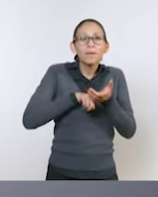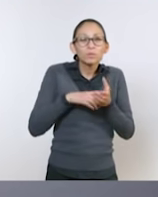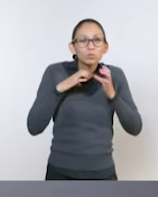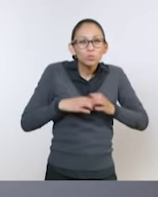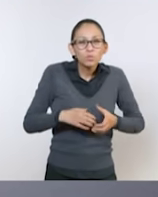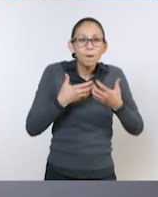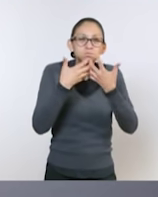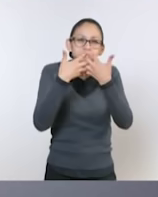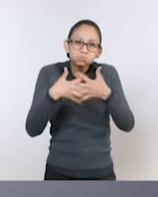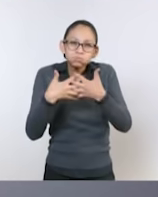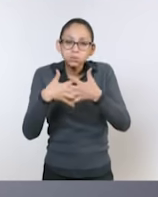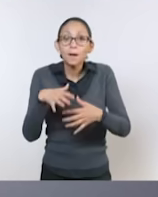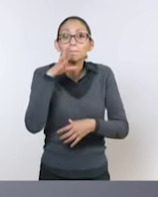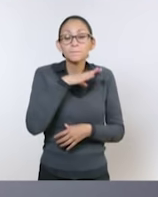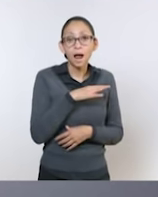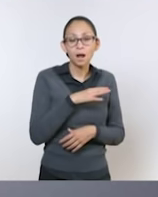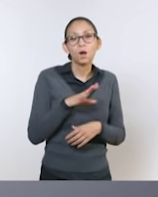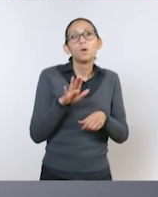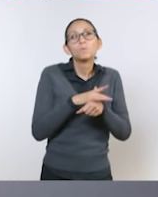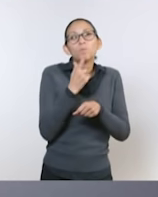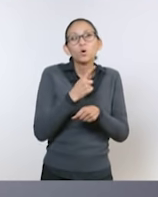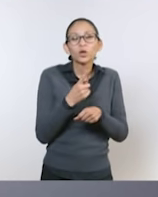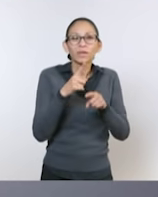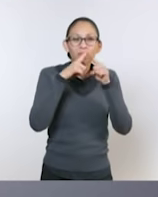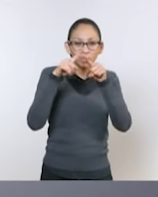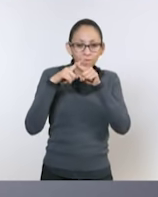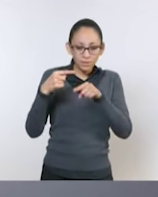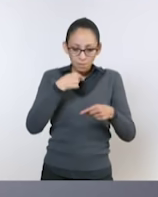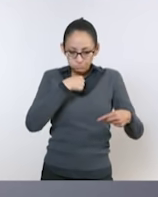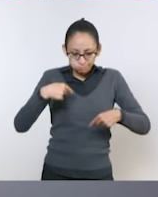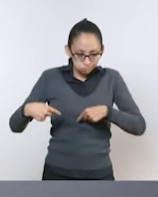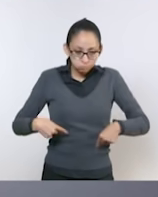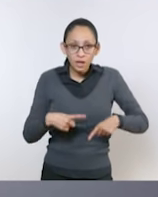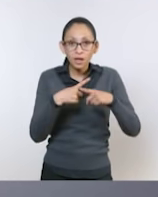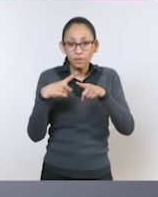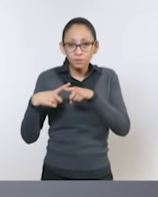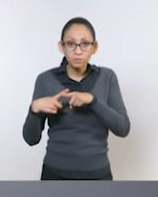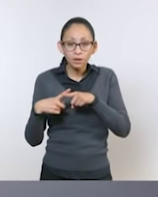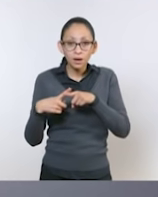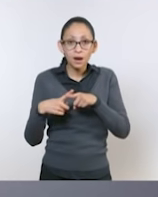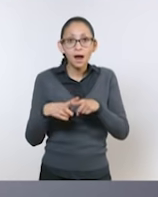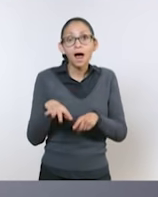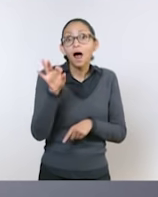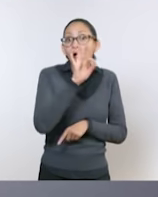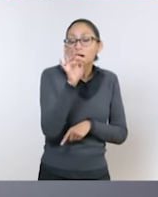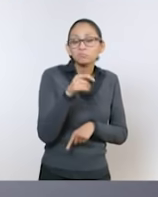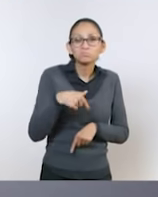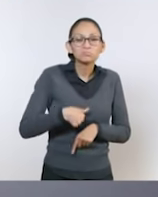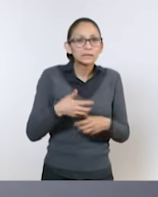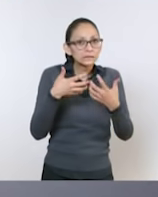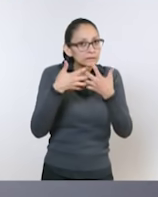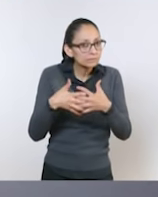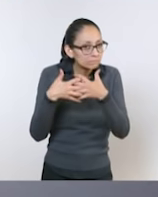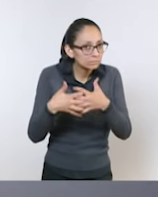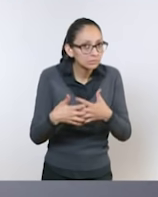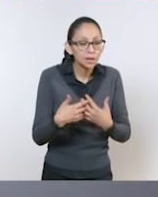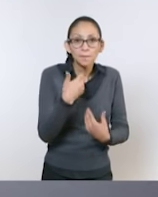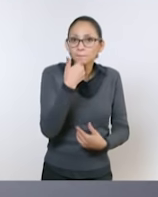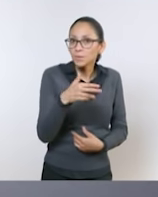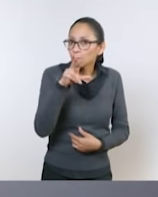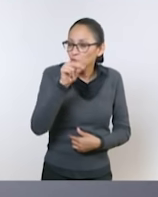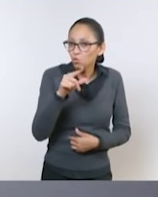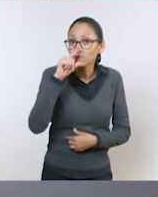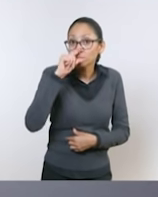por un mal funcionamiento o porque varios sistemas u órganos generalmente pues no